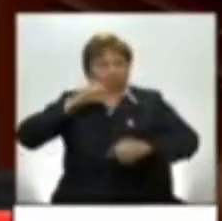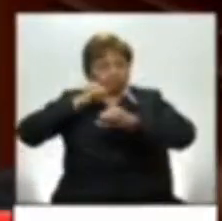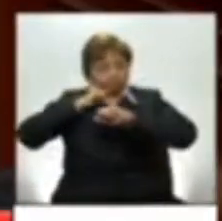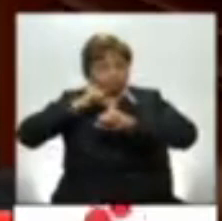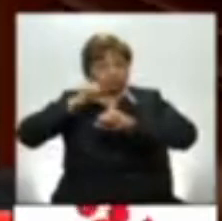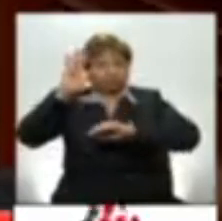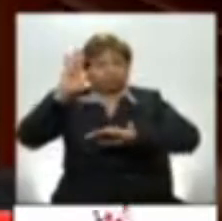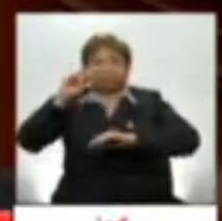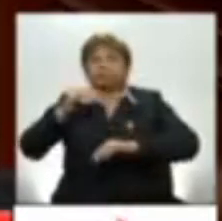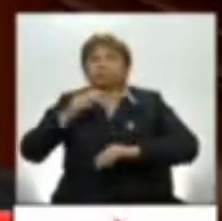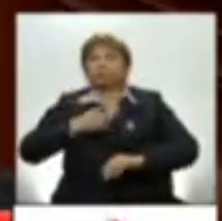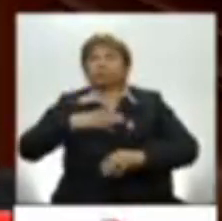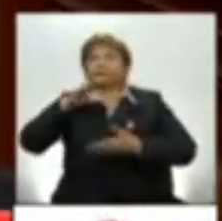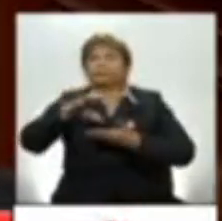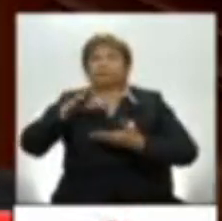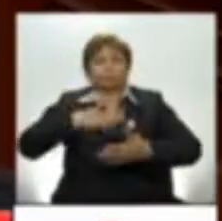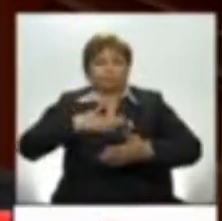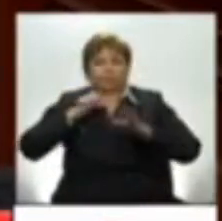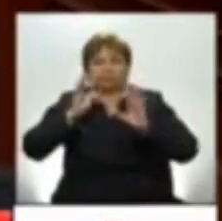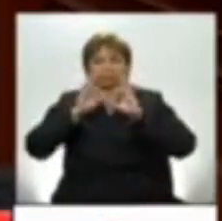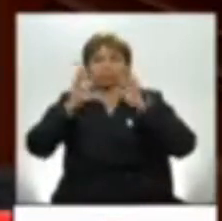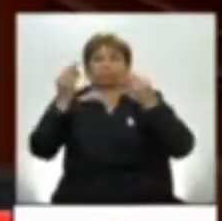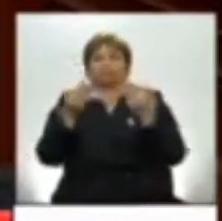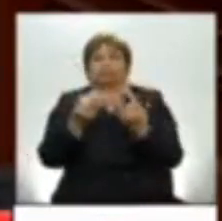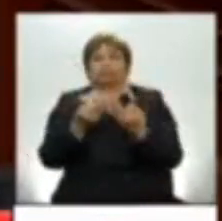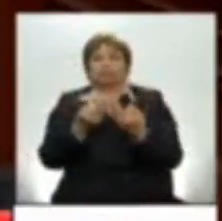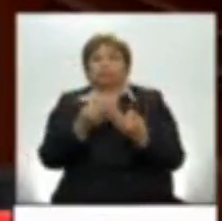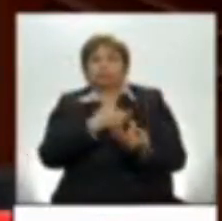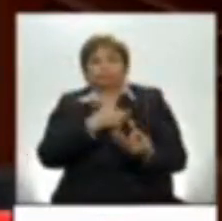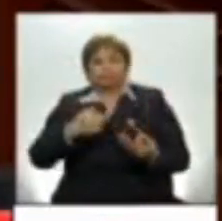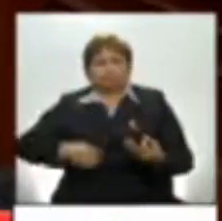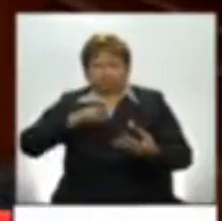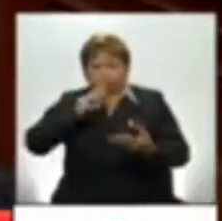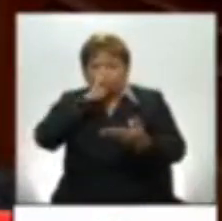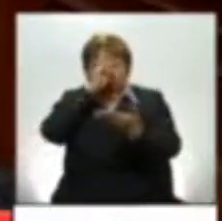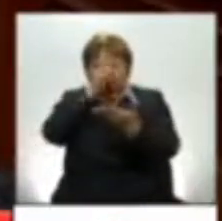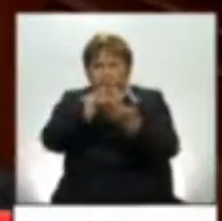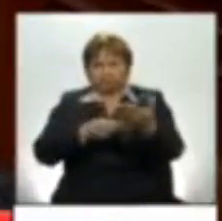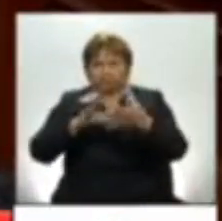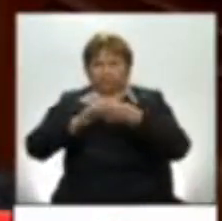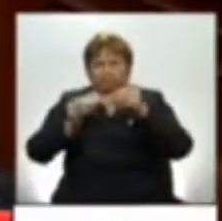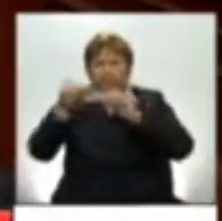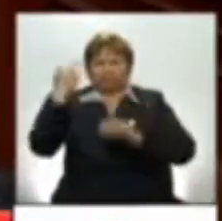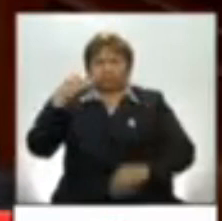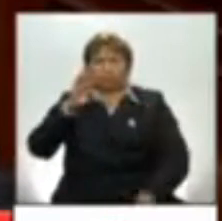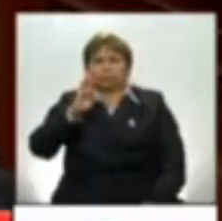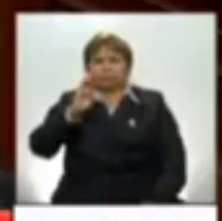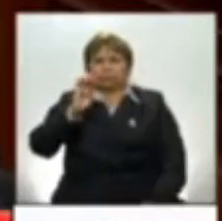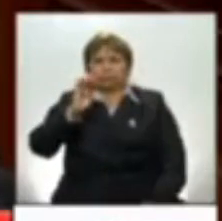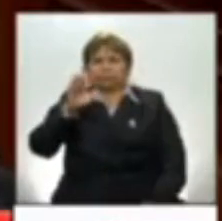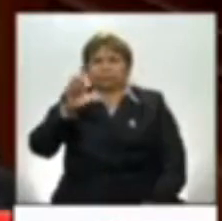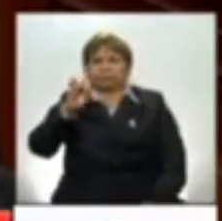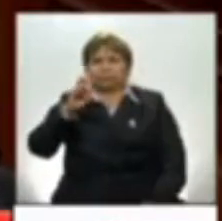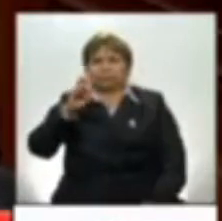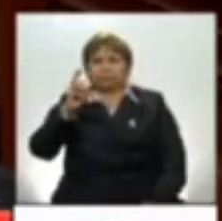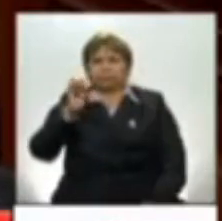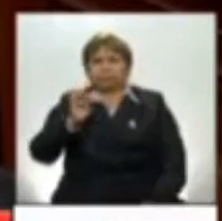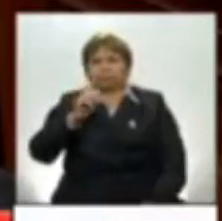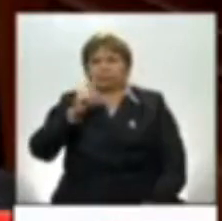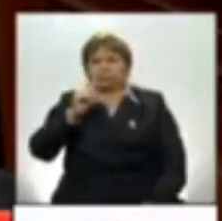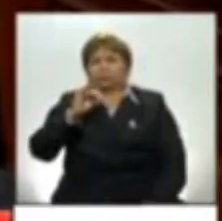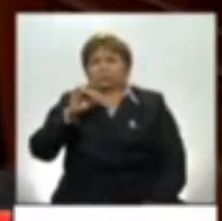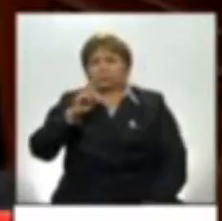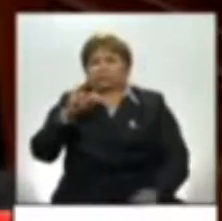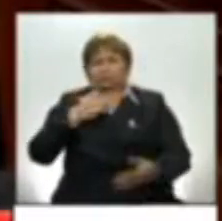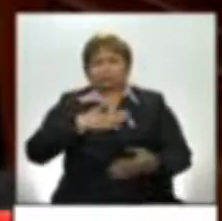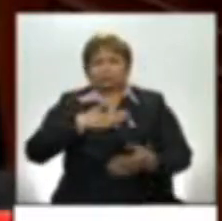pueblo, por mi familia, por el presidente más honesto de la historia del Perú, Fernando Belón de Terry, por mis niños